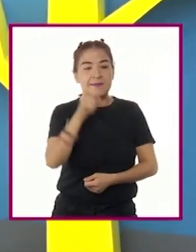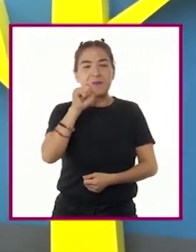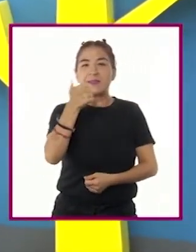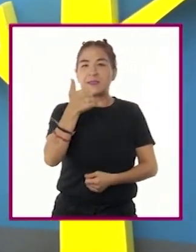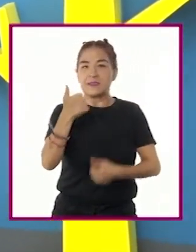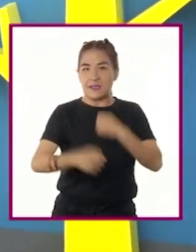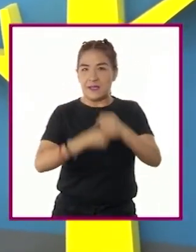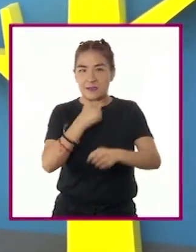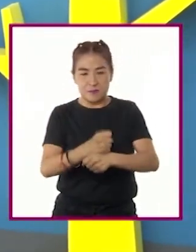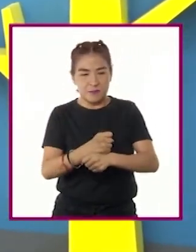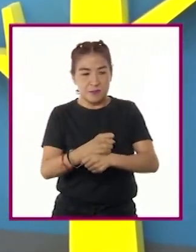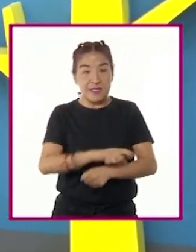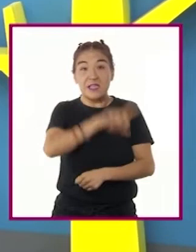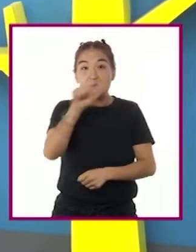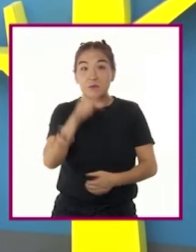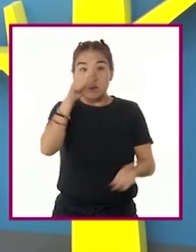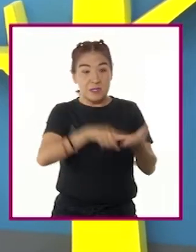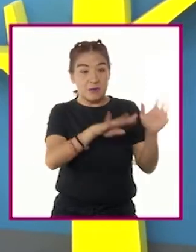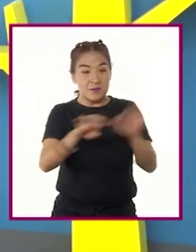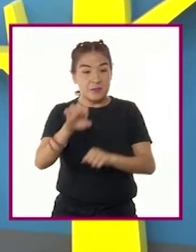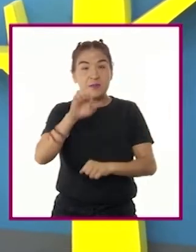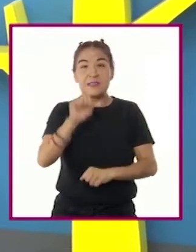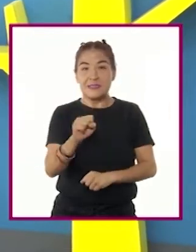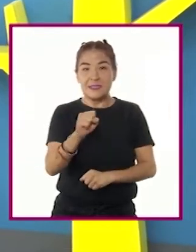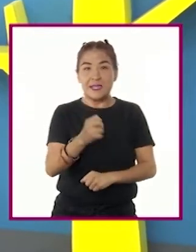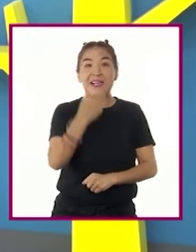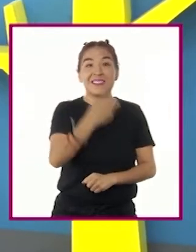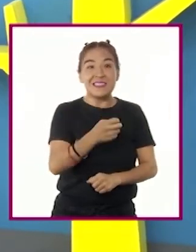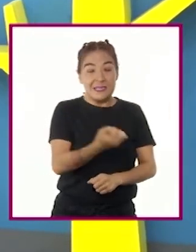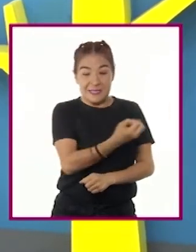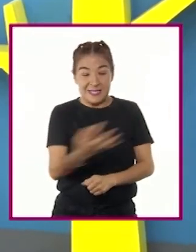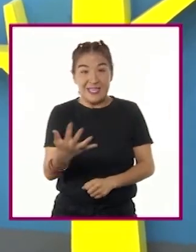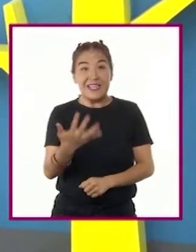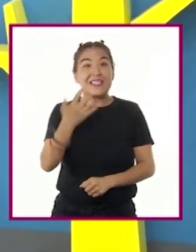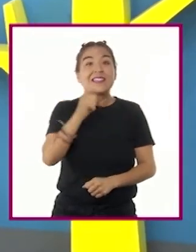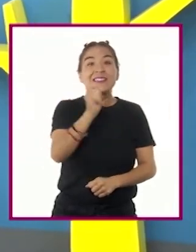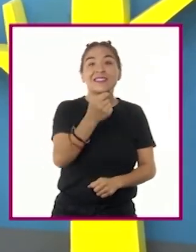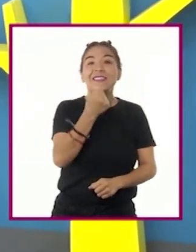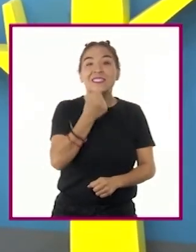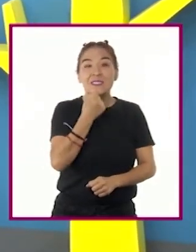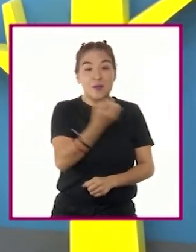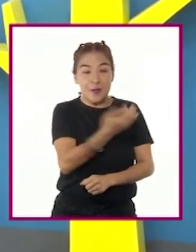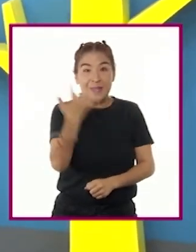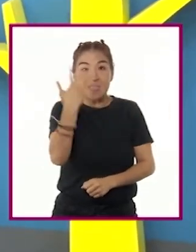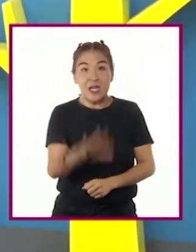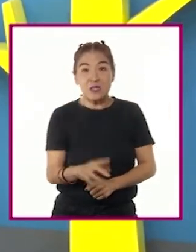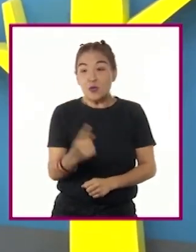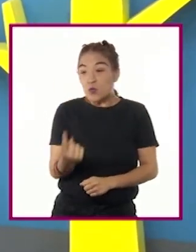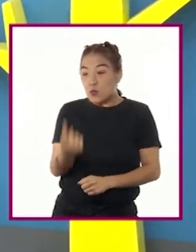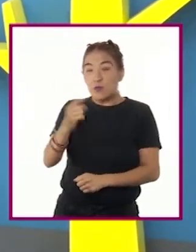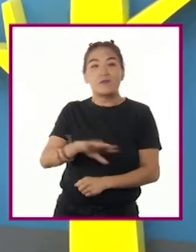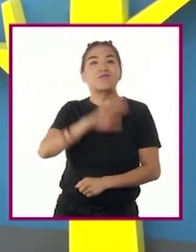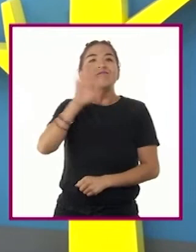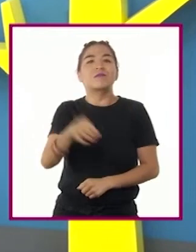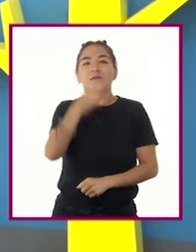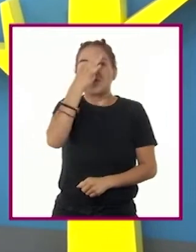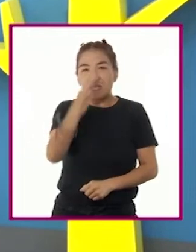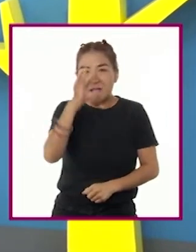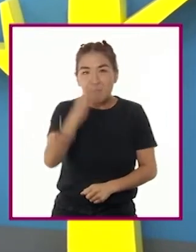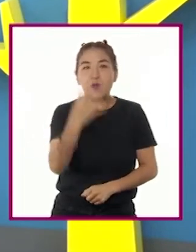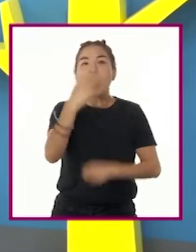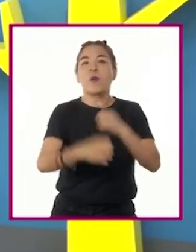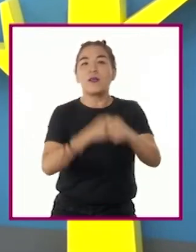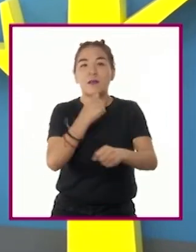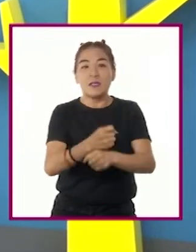Para 1960, 1 de cada 10 niños moría antes de cumplir los 4 años y la esperanza de